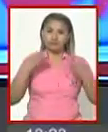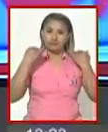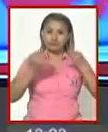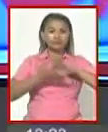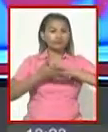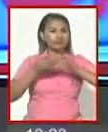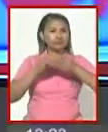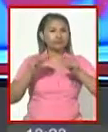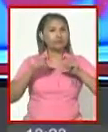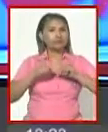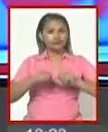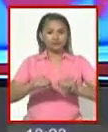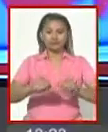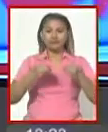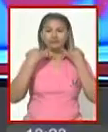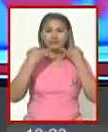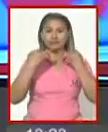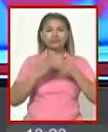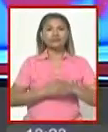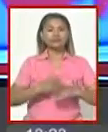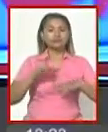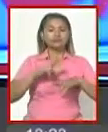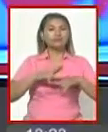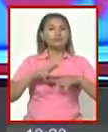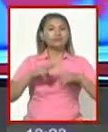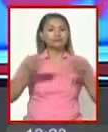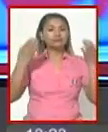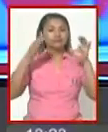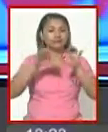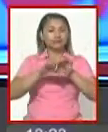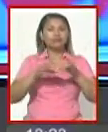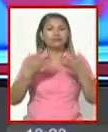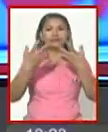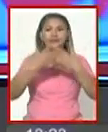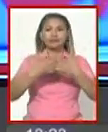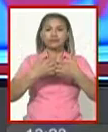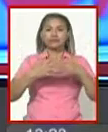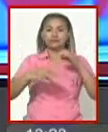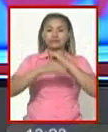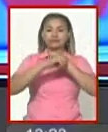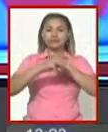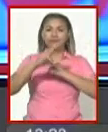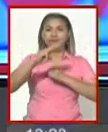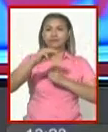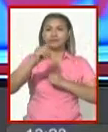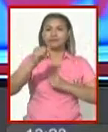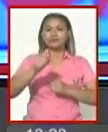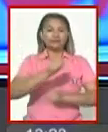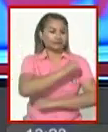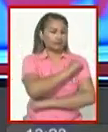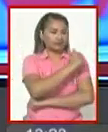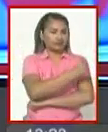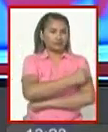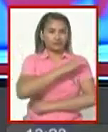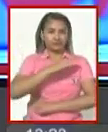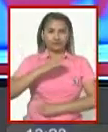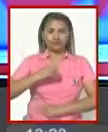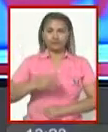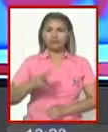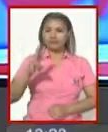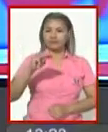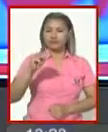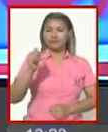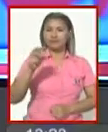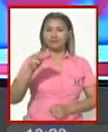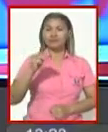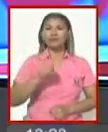Las informaciones, continúan las repercusiones sobre el tema de contratos de la empresa publicitaria Max. Autoridades, concejales del